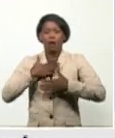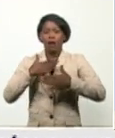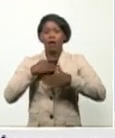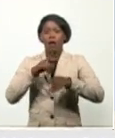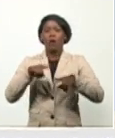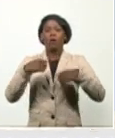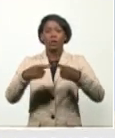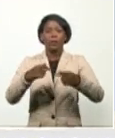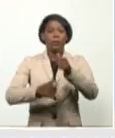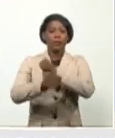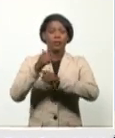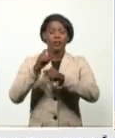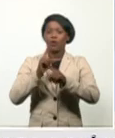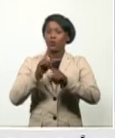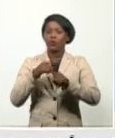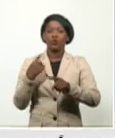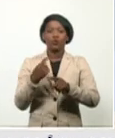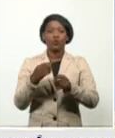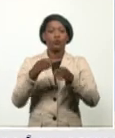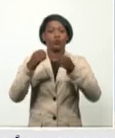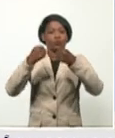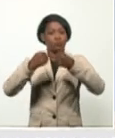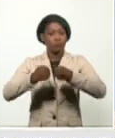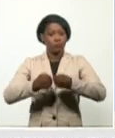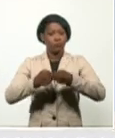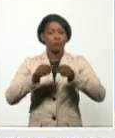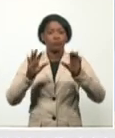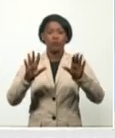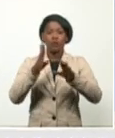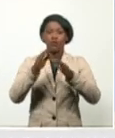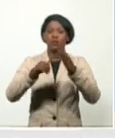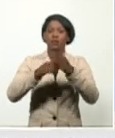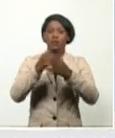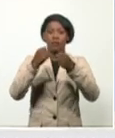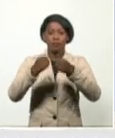mantienes eliminando el virus durante esos días. Esa es la razón